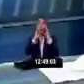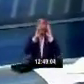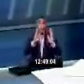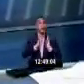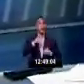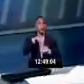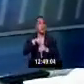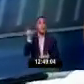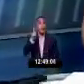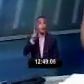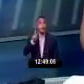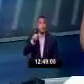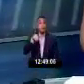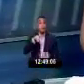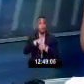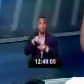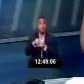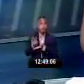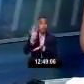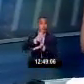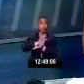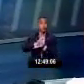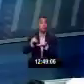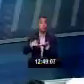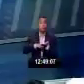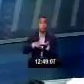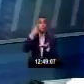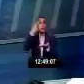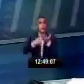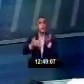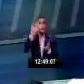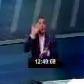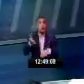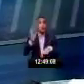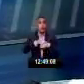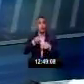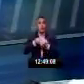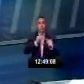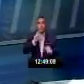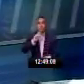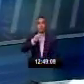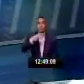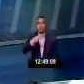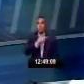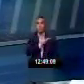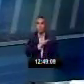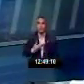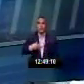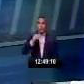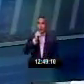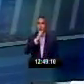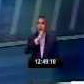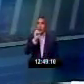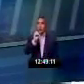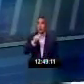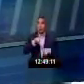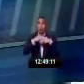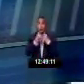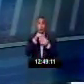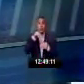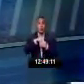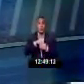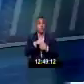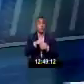atención porque este viernes el Pleno de la Asamblea sesionará para conocer la renuncia del vicepresidente Otto Sonnenholzner. La terna que